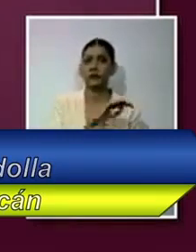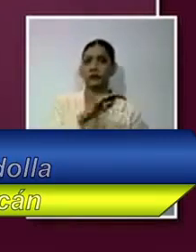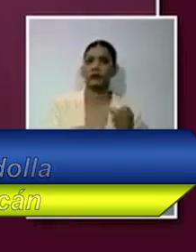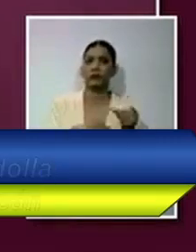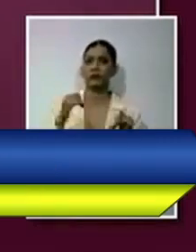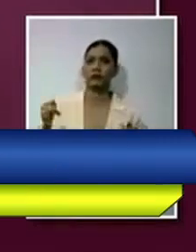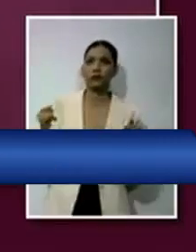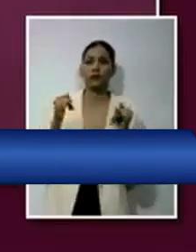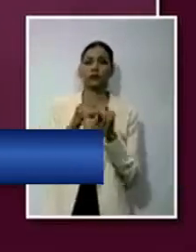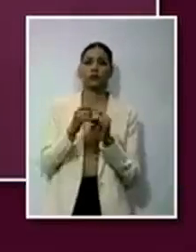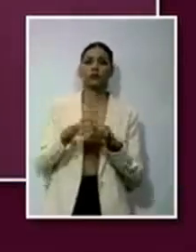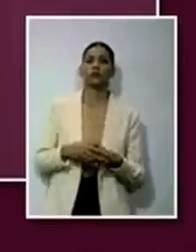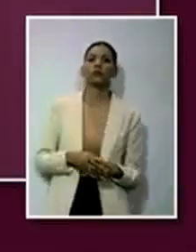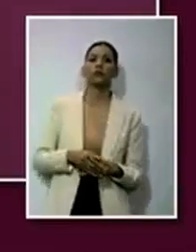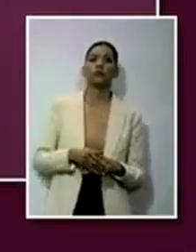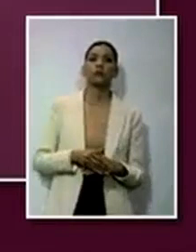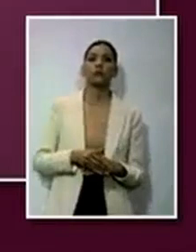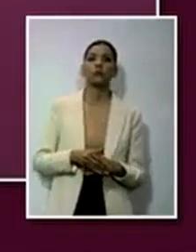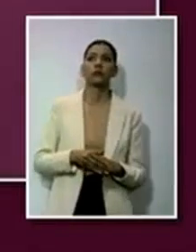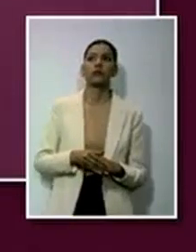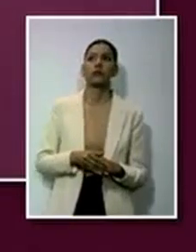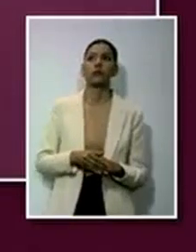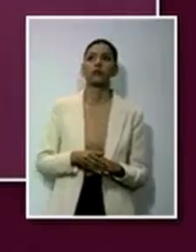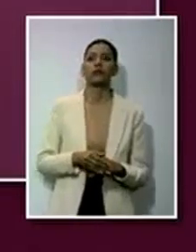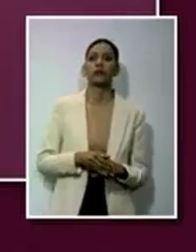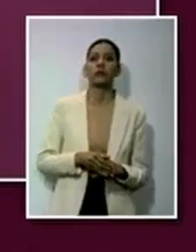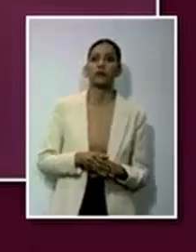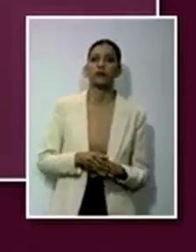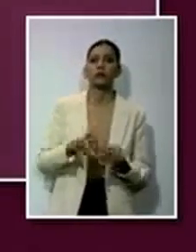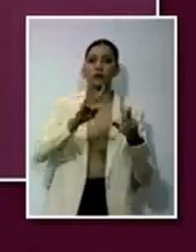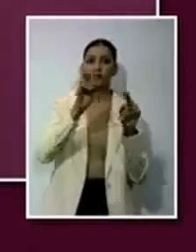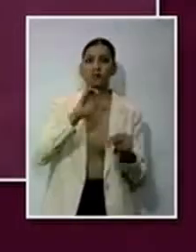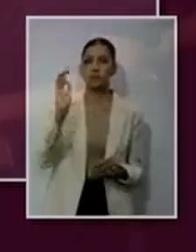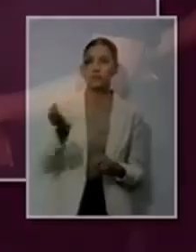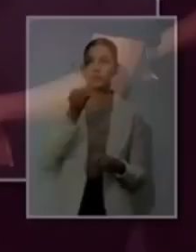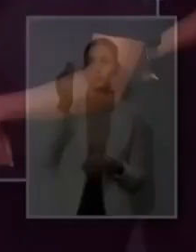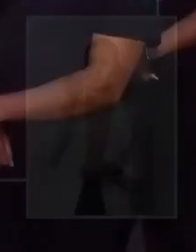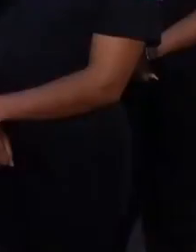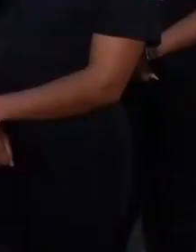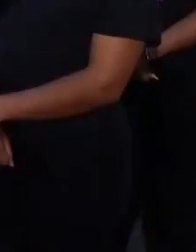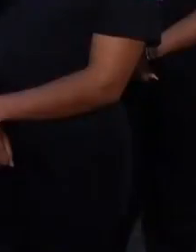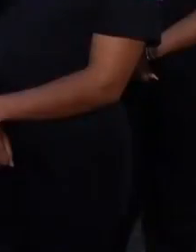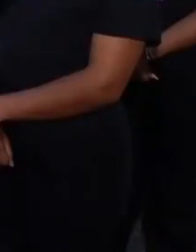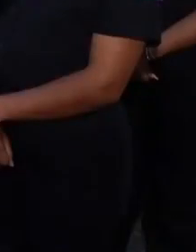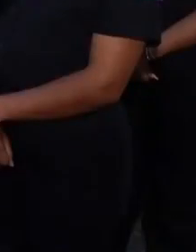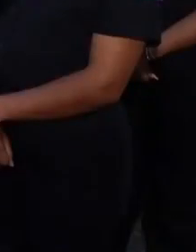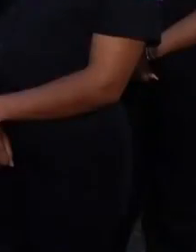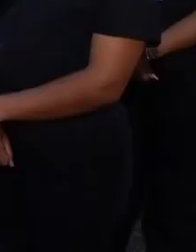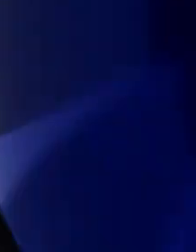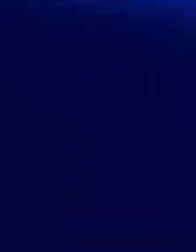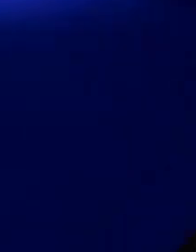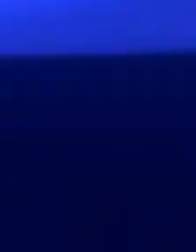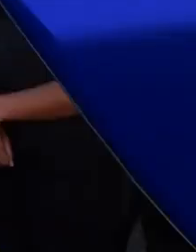dependencias e instituciones de carácter federal. En Urbis TV Noticias, Aida